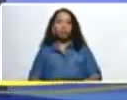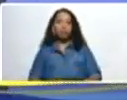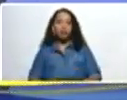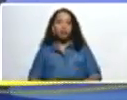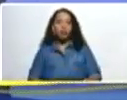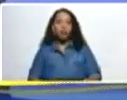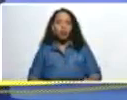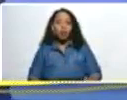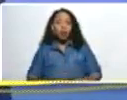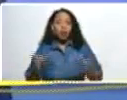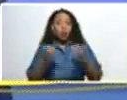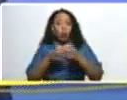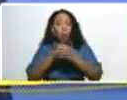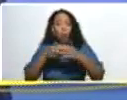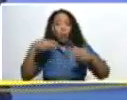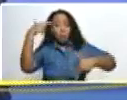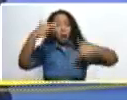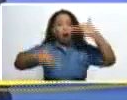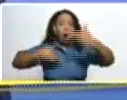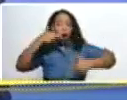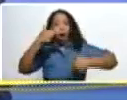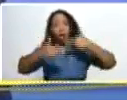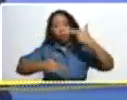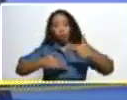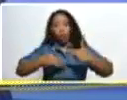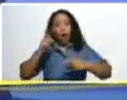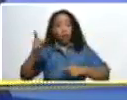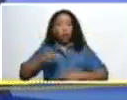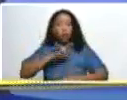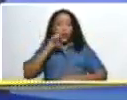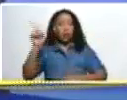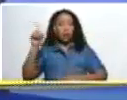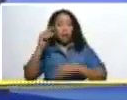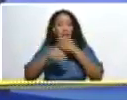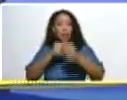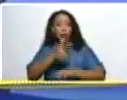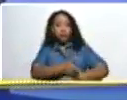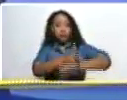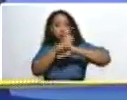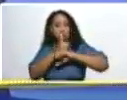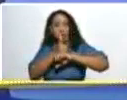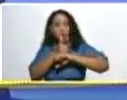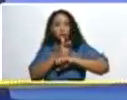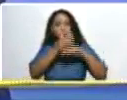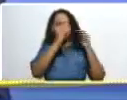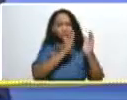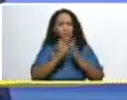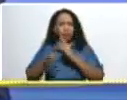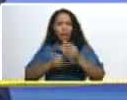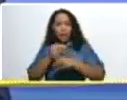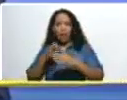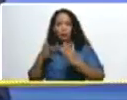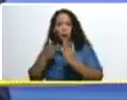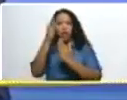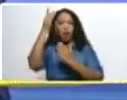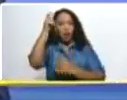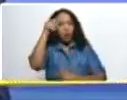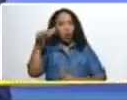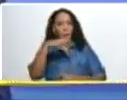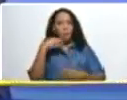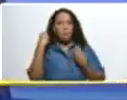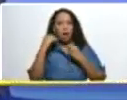Y banda criminal, banda delictiva que se arme y se organice para atacar al pueblo, para atracar